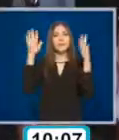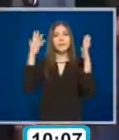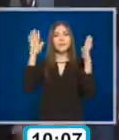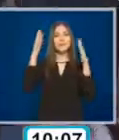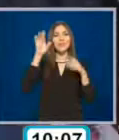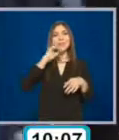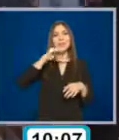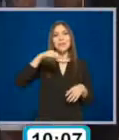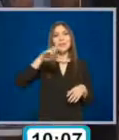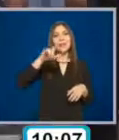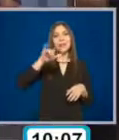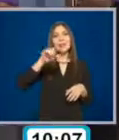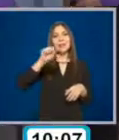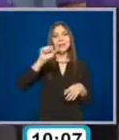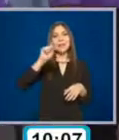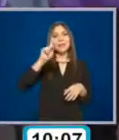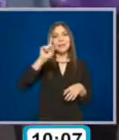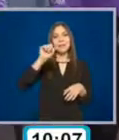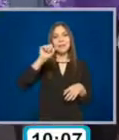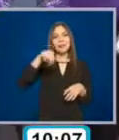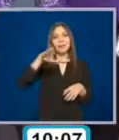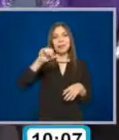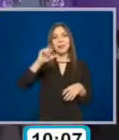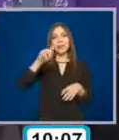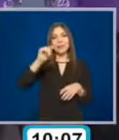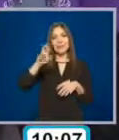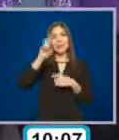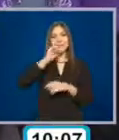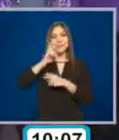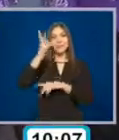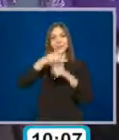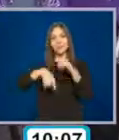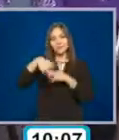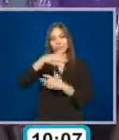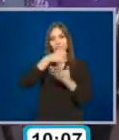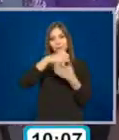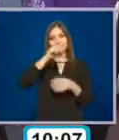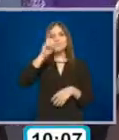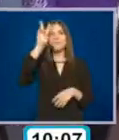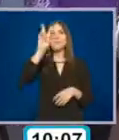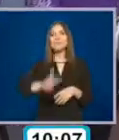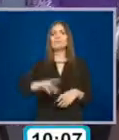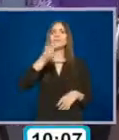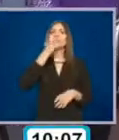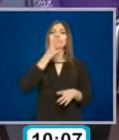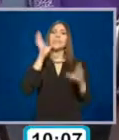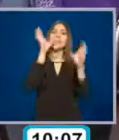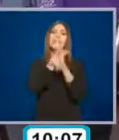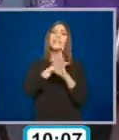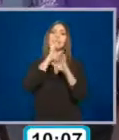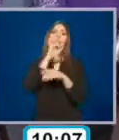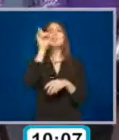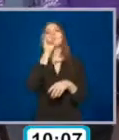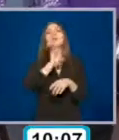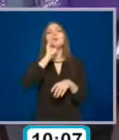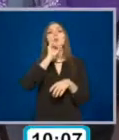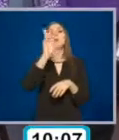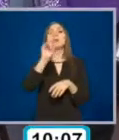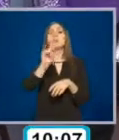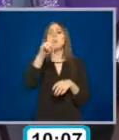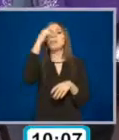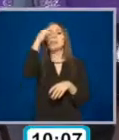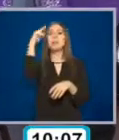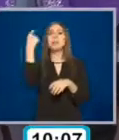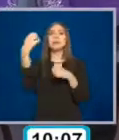Melissa Plancarte, que está con nosotros en tus ciudades. Buena rola y Muchas aspiracional gracias. para las mujeres, que no se deja de nadie. Así es,